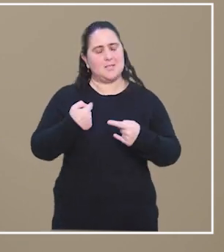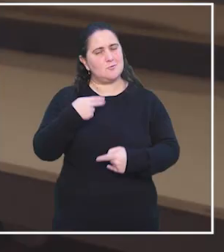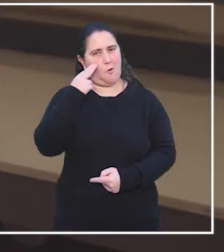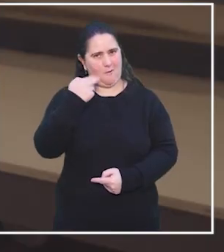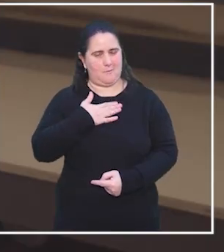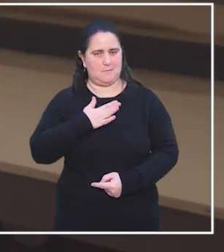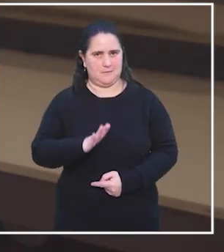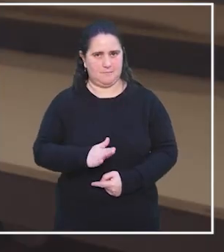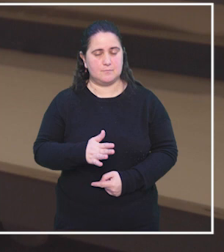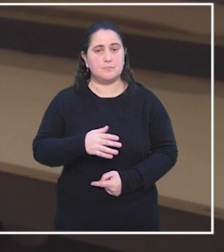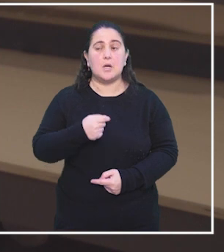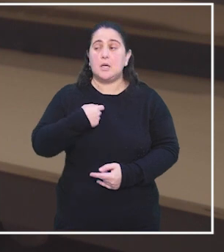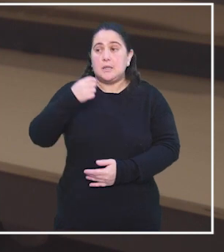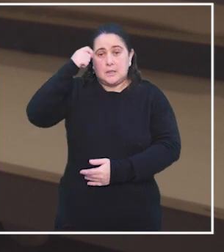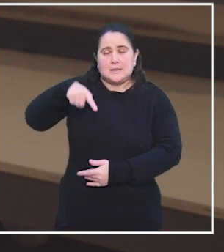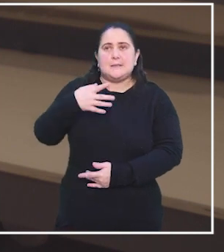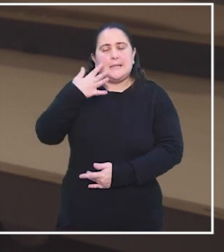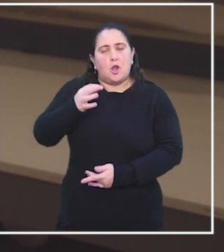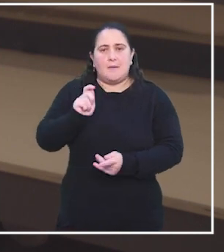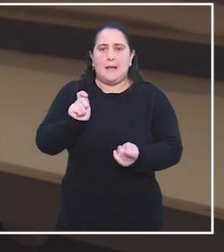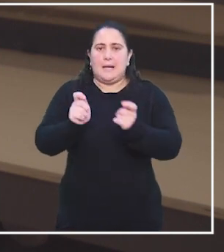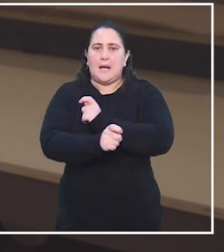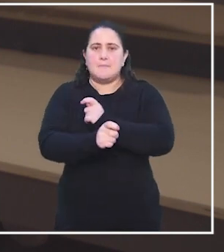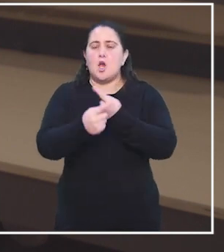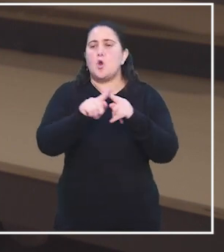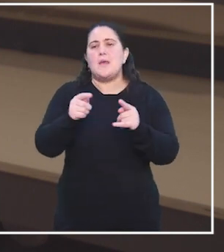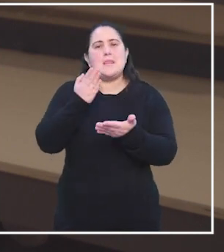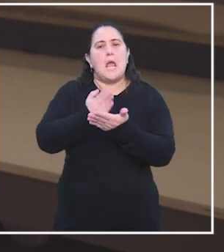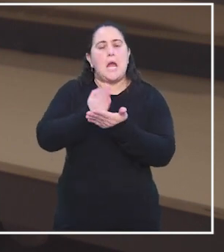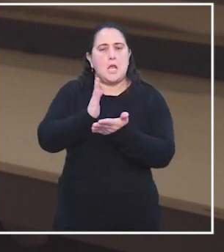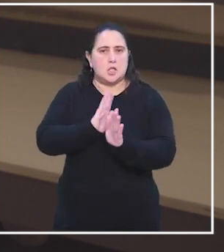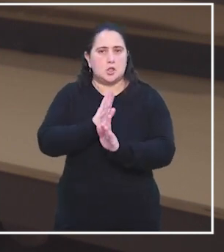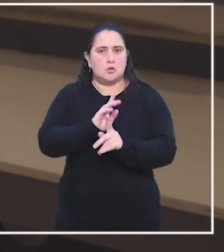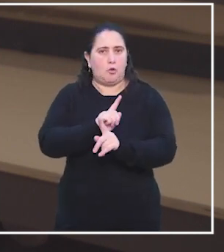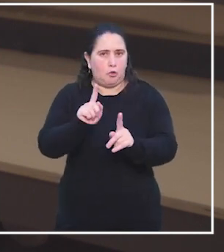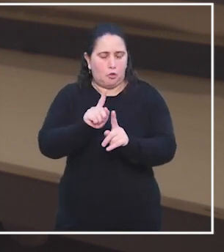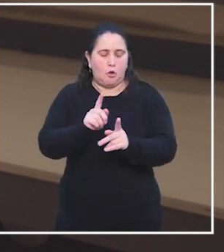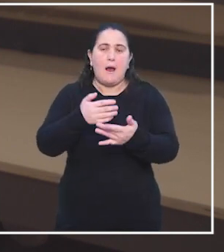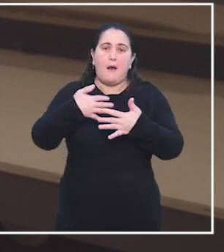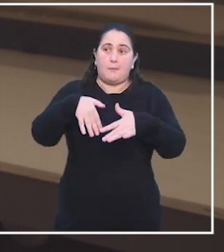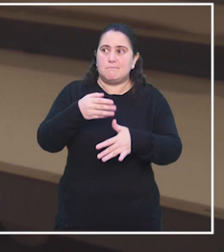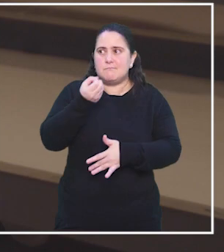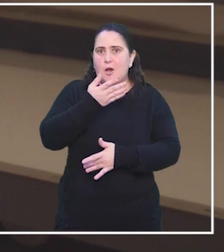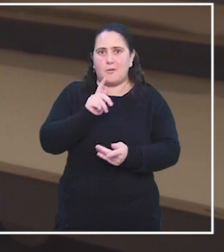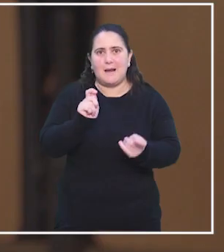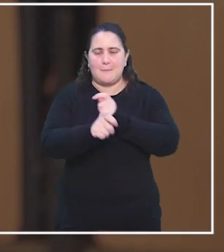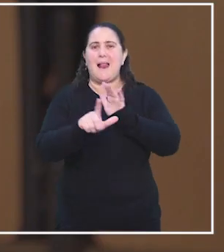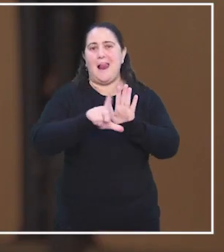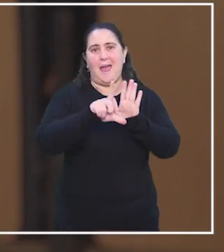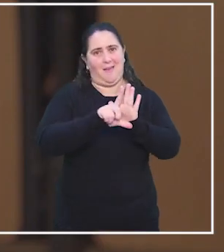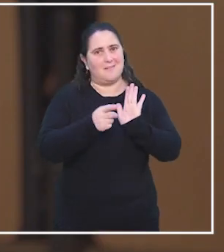problema. Pienso que lo que tenemos que modificar no son tanto los derechos como a lo mejor las